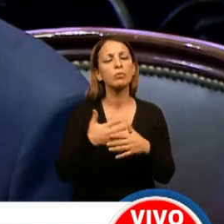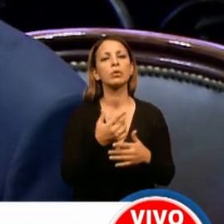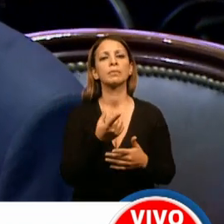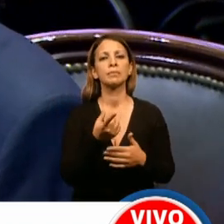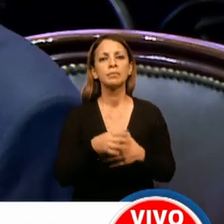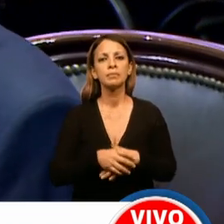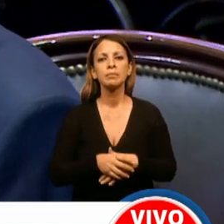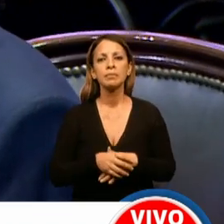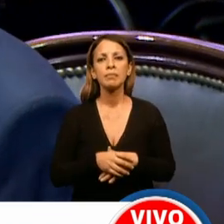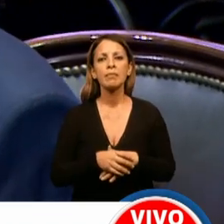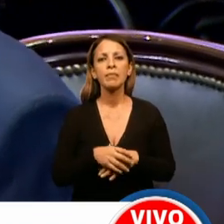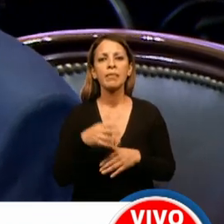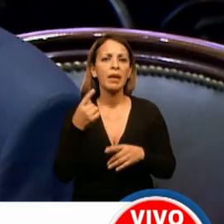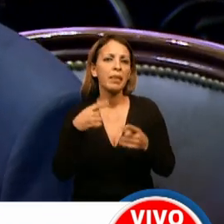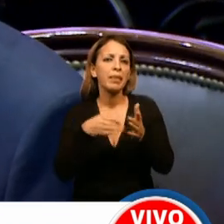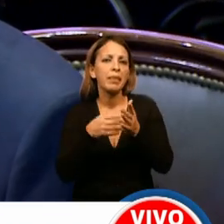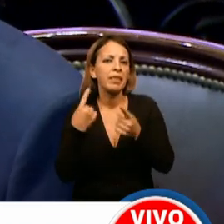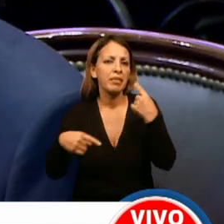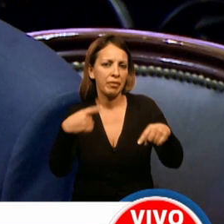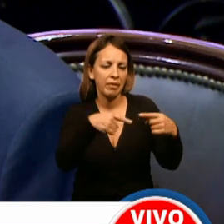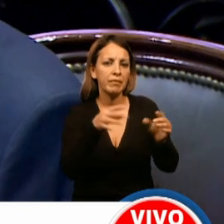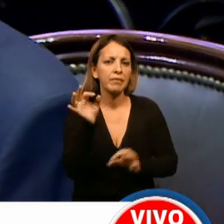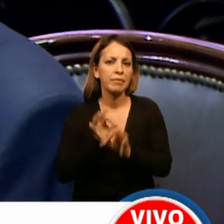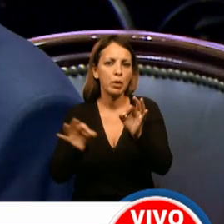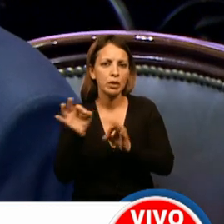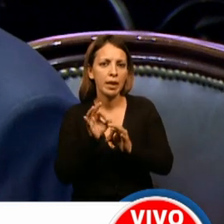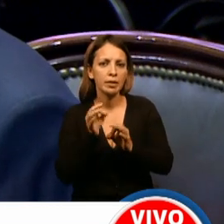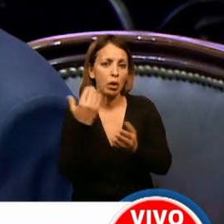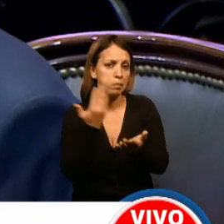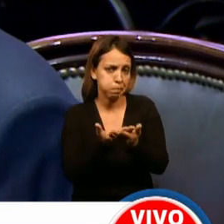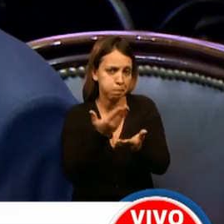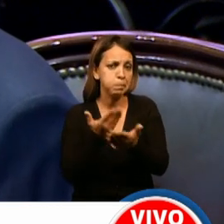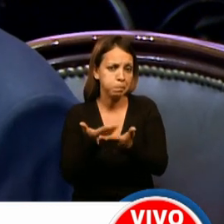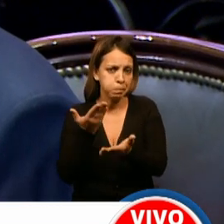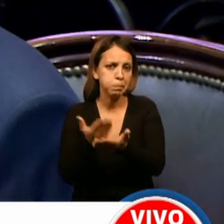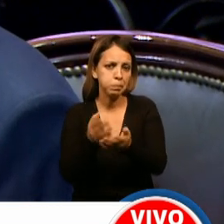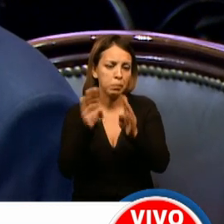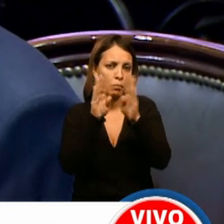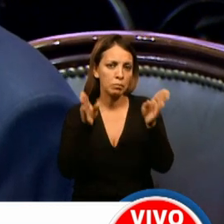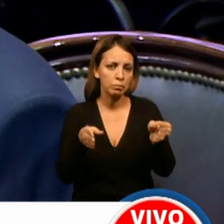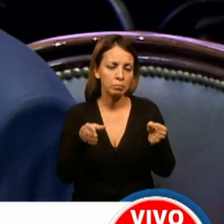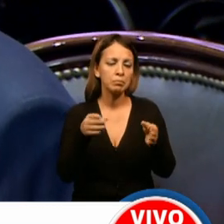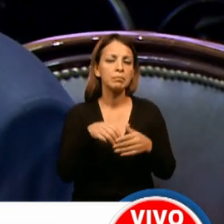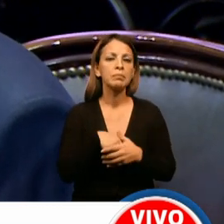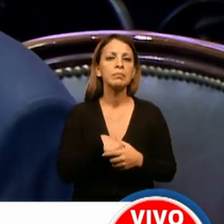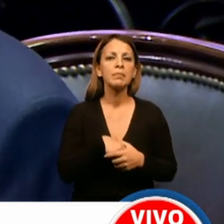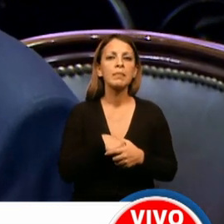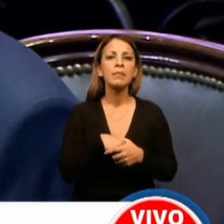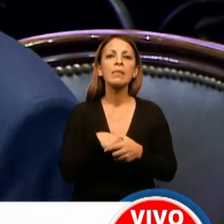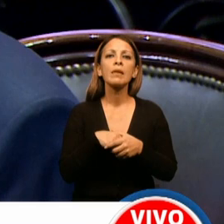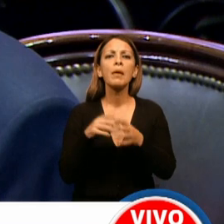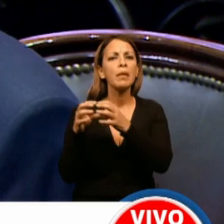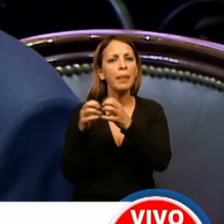base a distintos proyectos que fueron presentados también en esta cámara debates que se